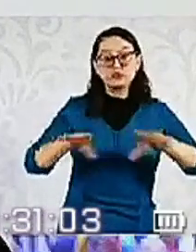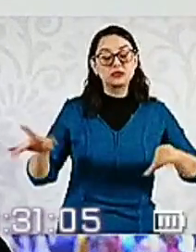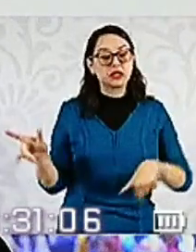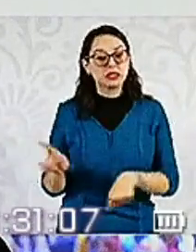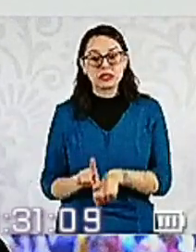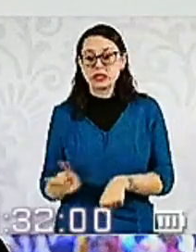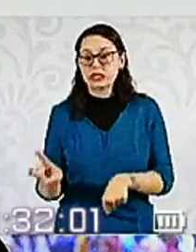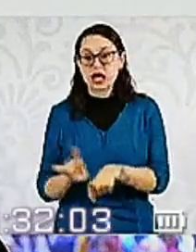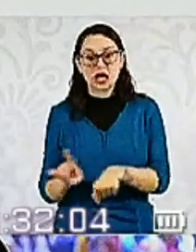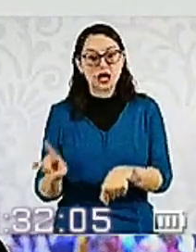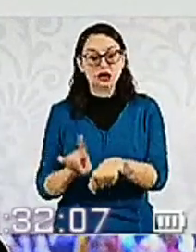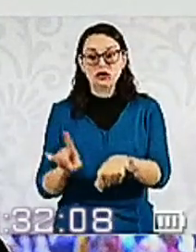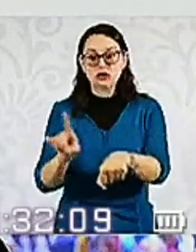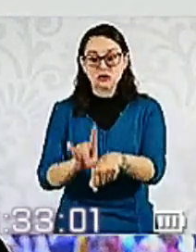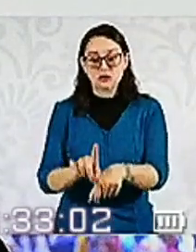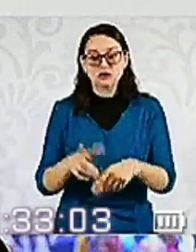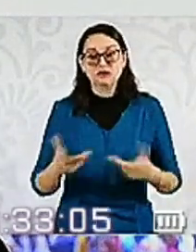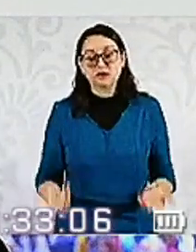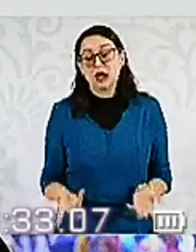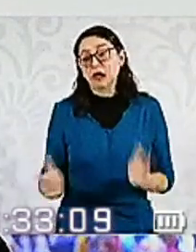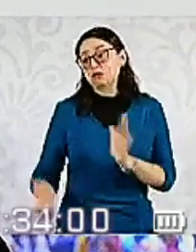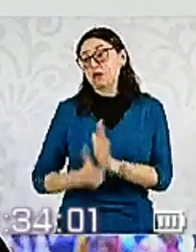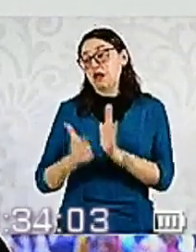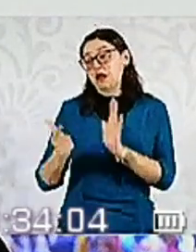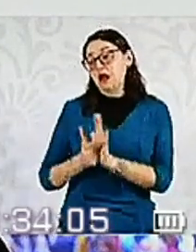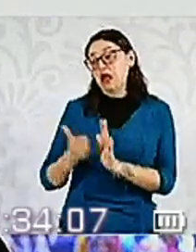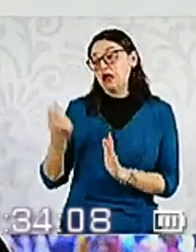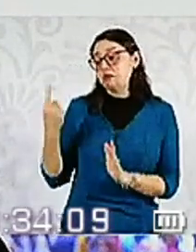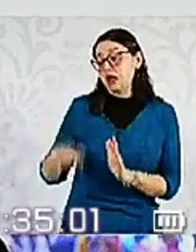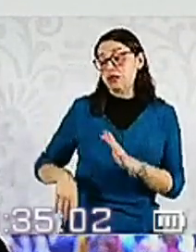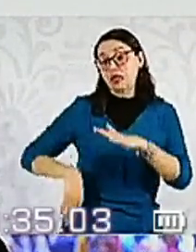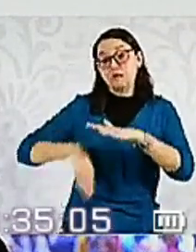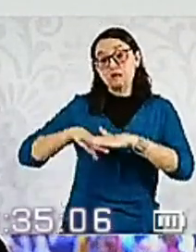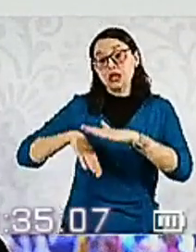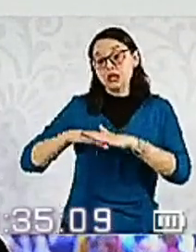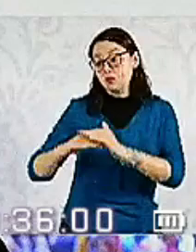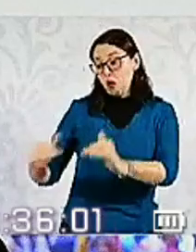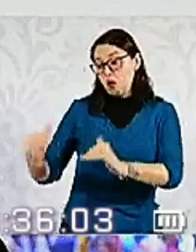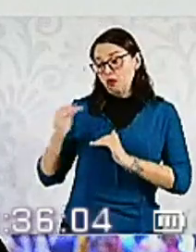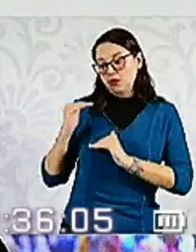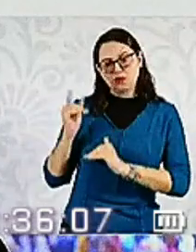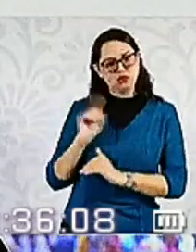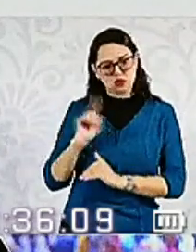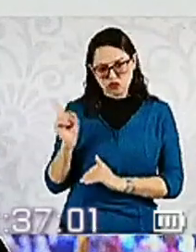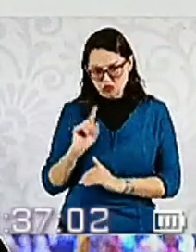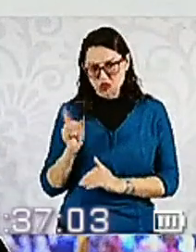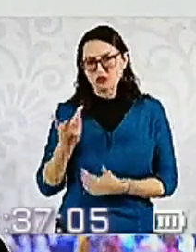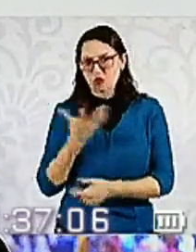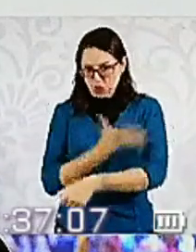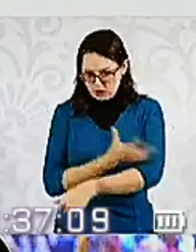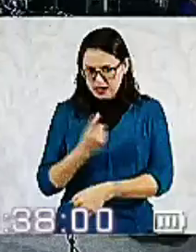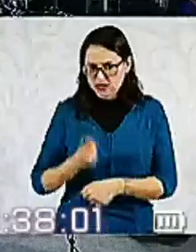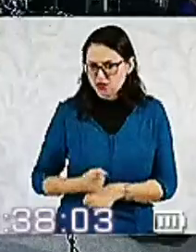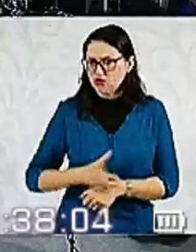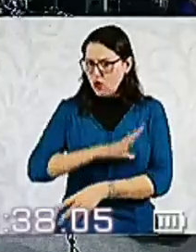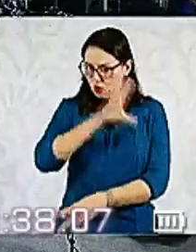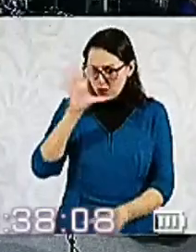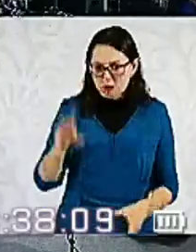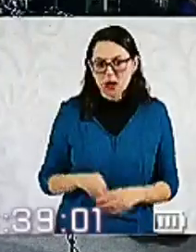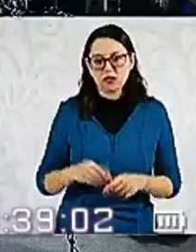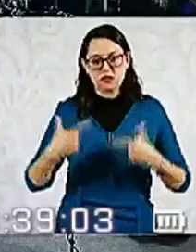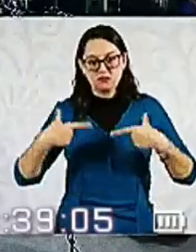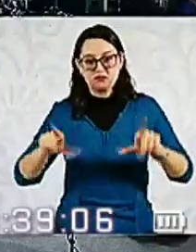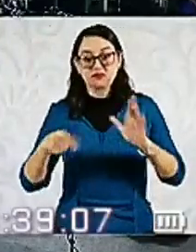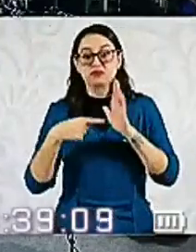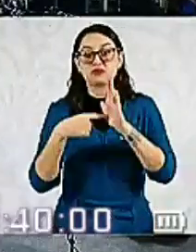y que vayamos más allá de la ley. También, si el trabajo está a la vista de todo el mundo, también es más difícil